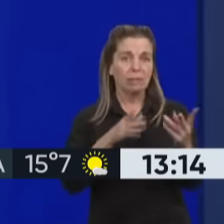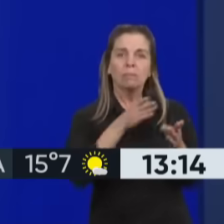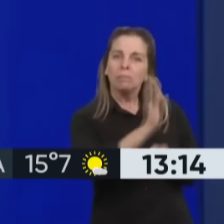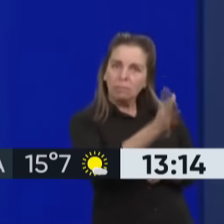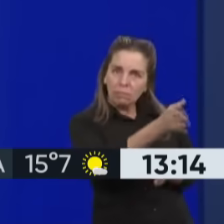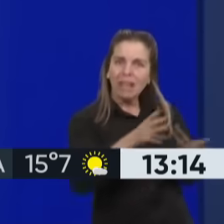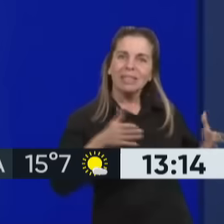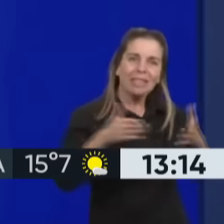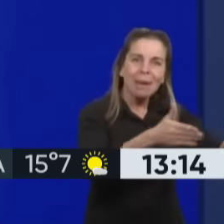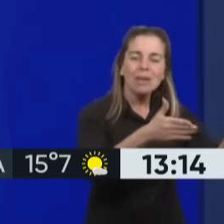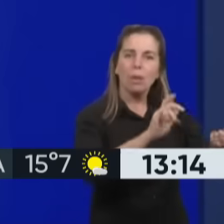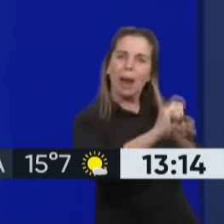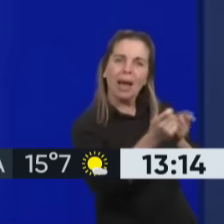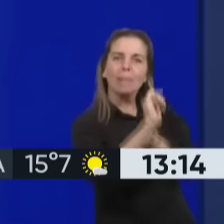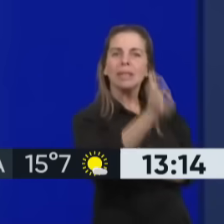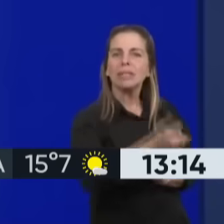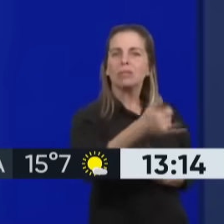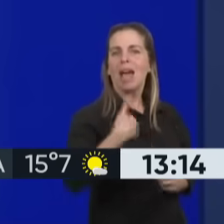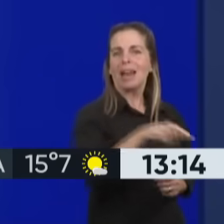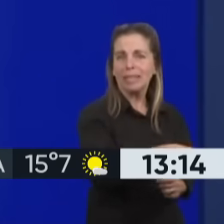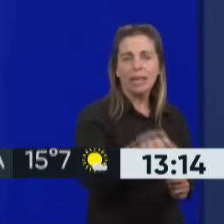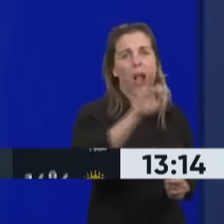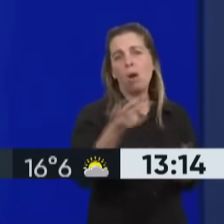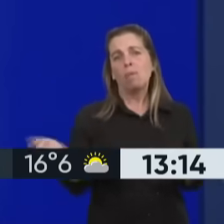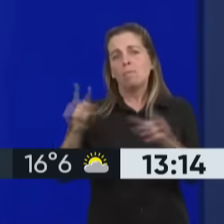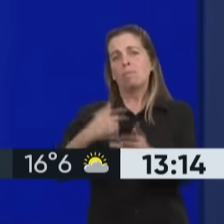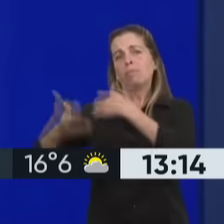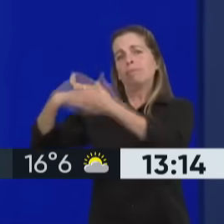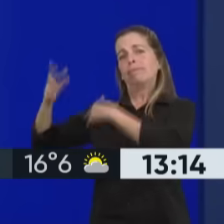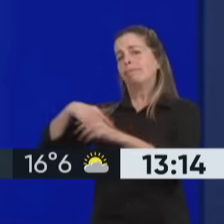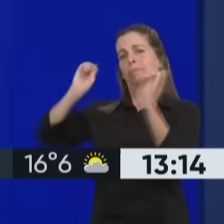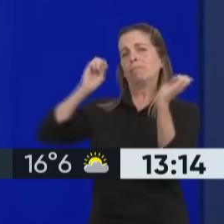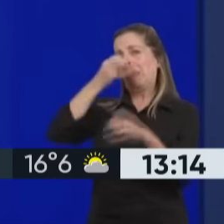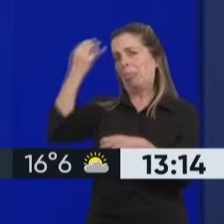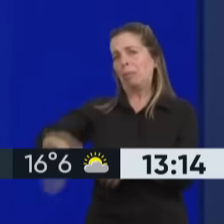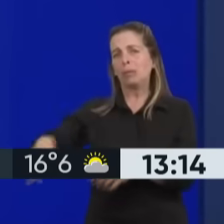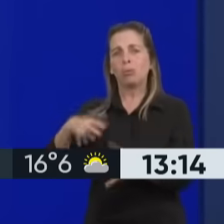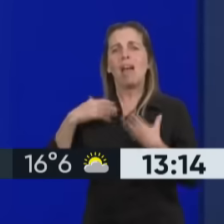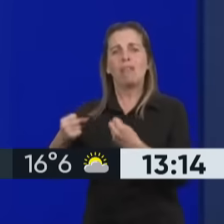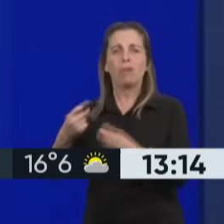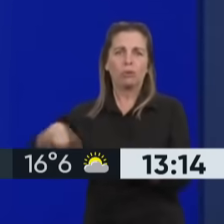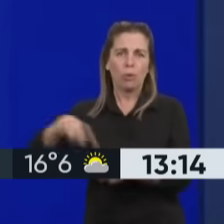empezamos y cambiamos el país de forma definitiva, o volvemos atrás y tiramos a la basura todo nuestro esfuerzo.